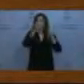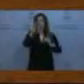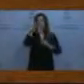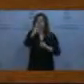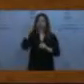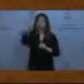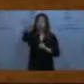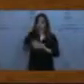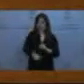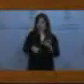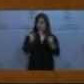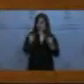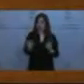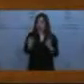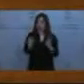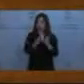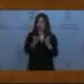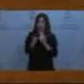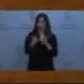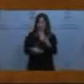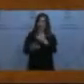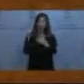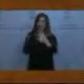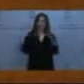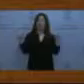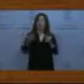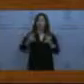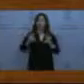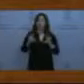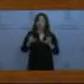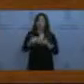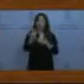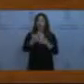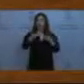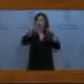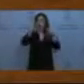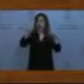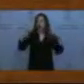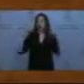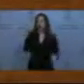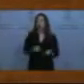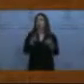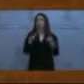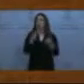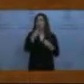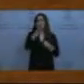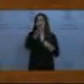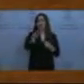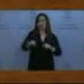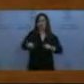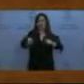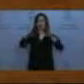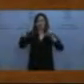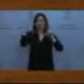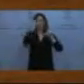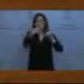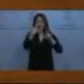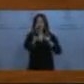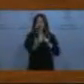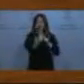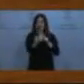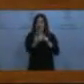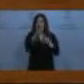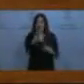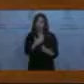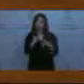los hizo en abril. Y algún medio de comunicación publicó fotos en el que, bueno, pues, aparecen personas que todavía hoy continúan